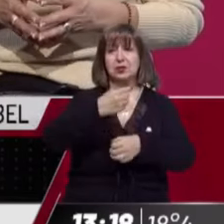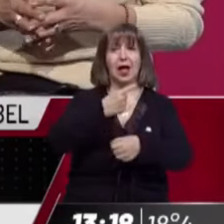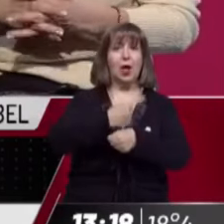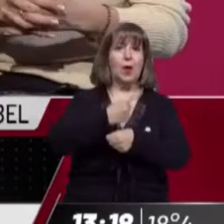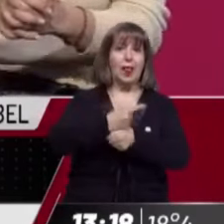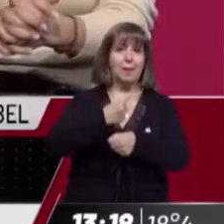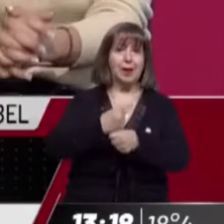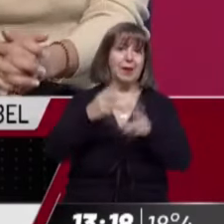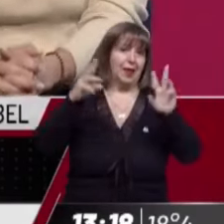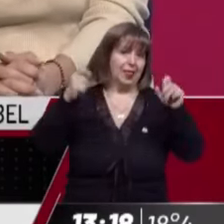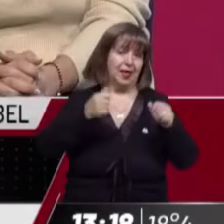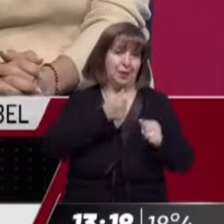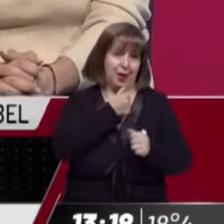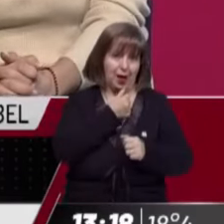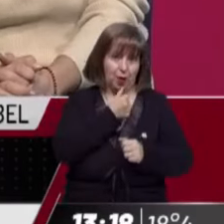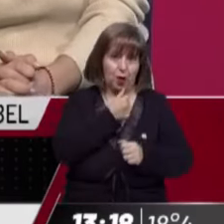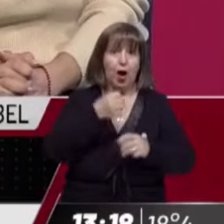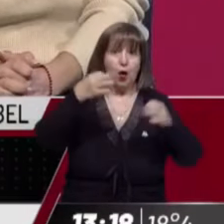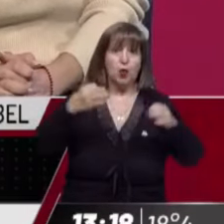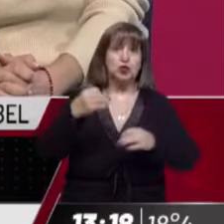el tema del agua.